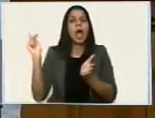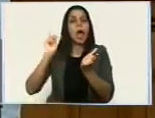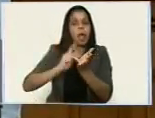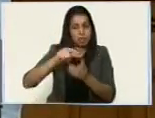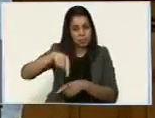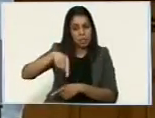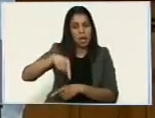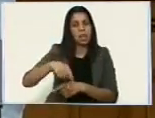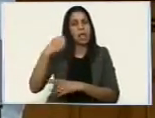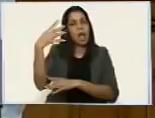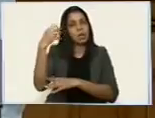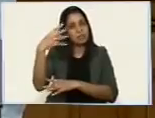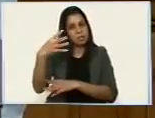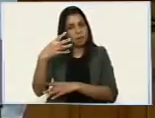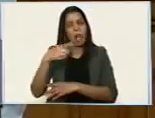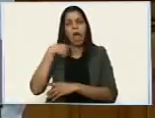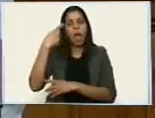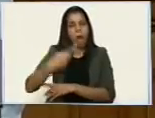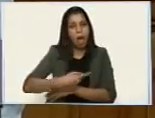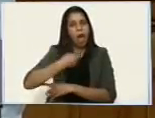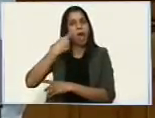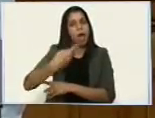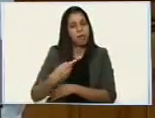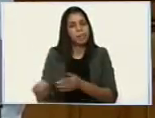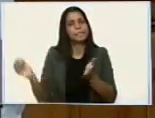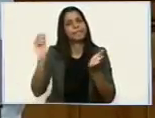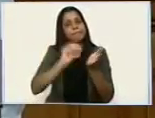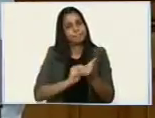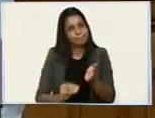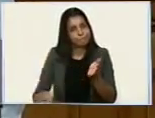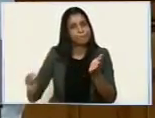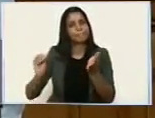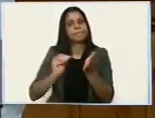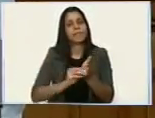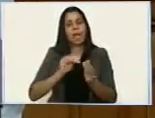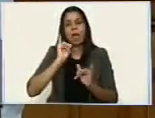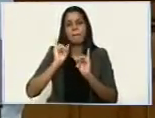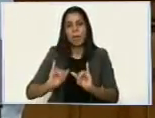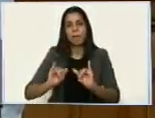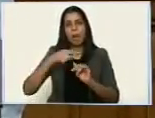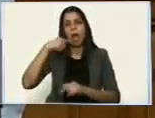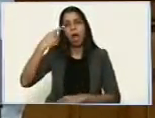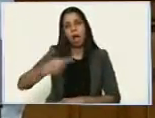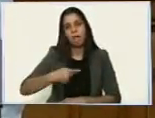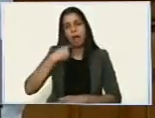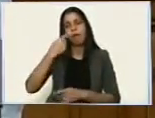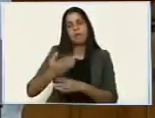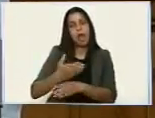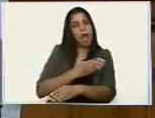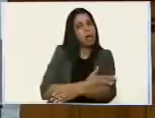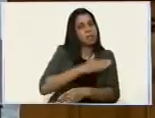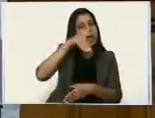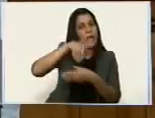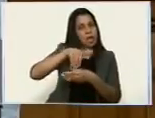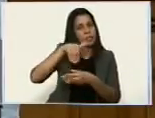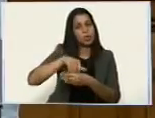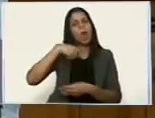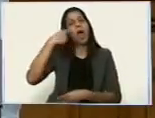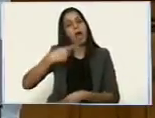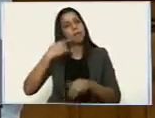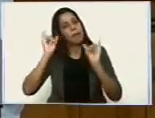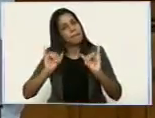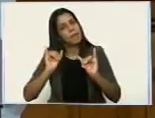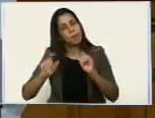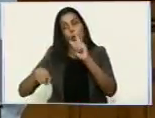esta constituyente y ha dicho en innumerables oportunidades antes de las elecciones y posteriormente de